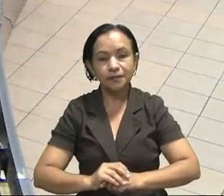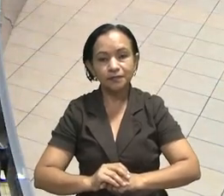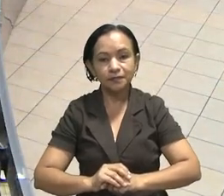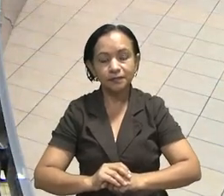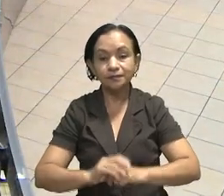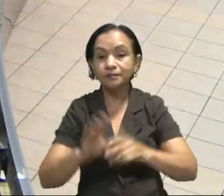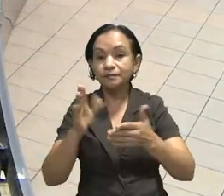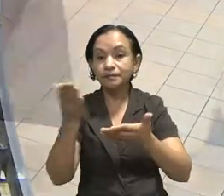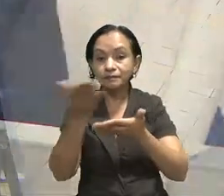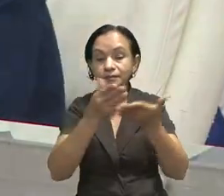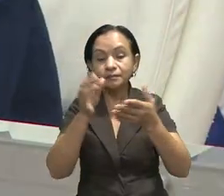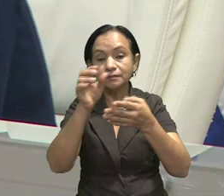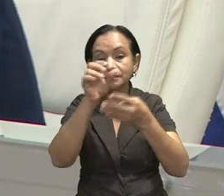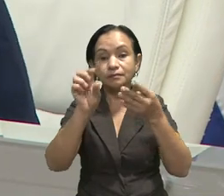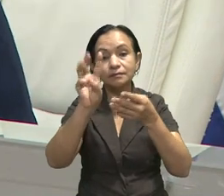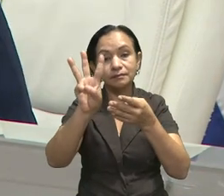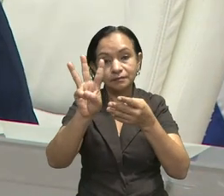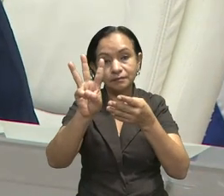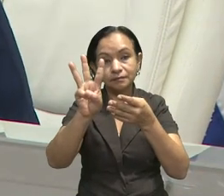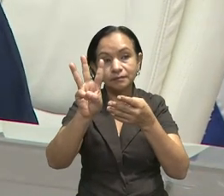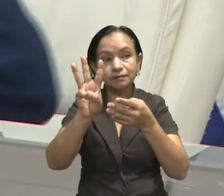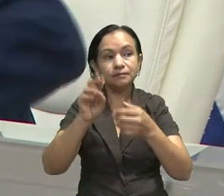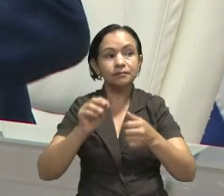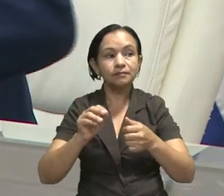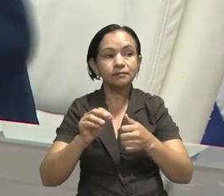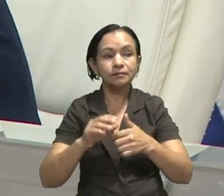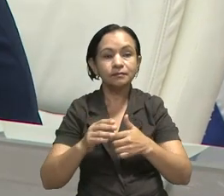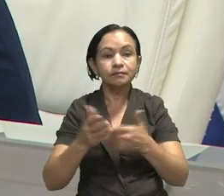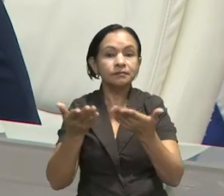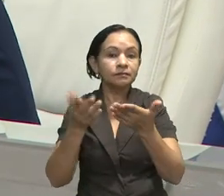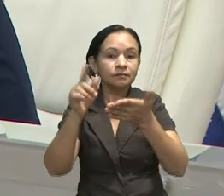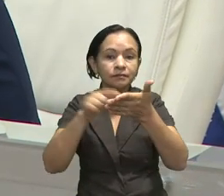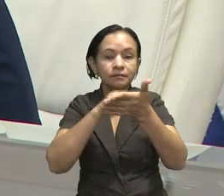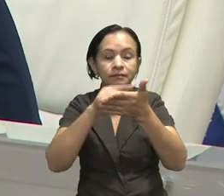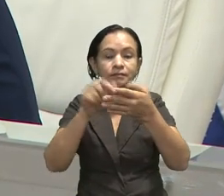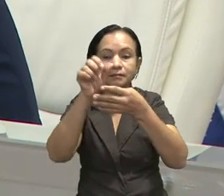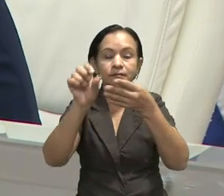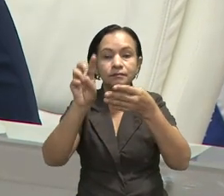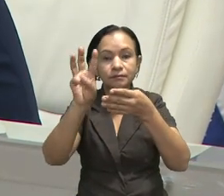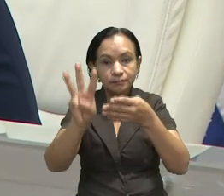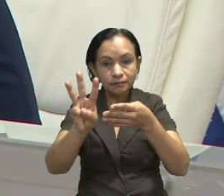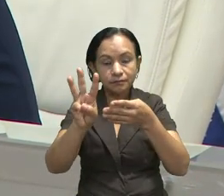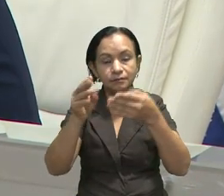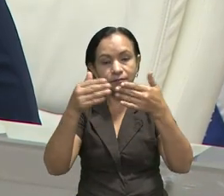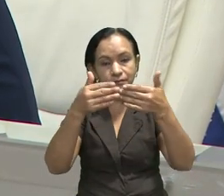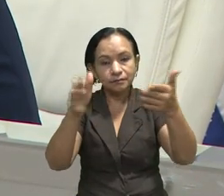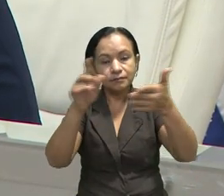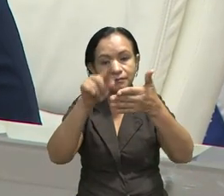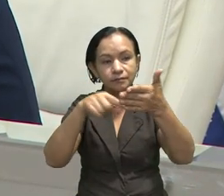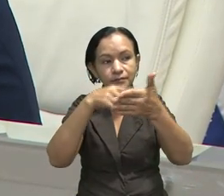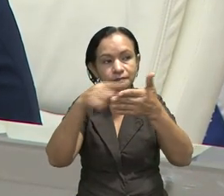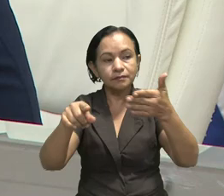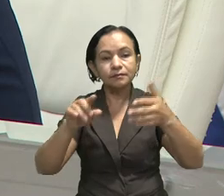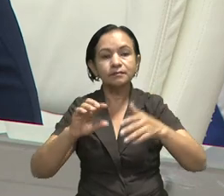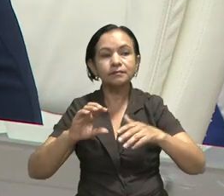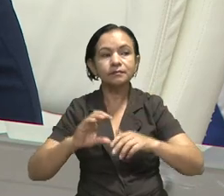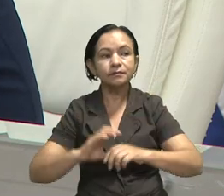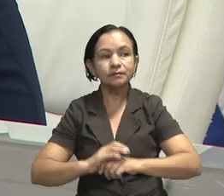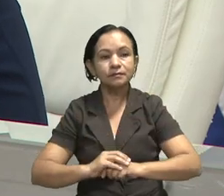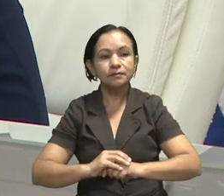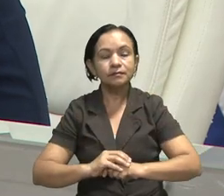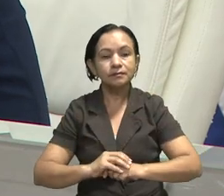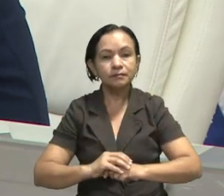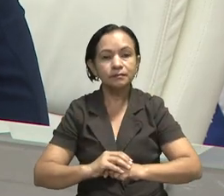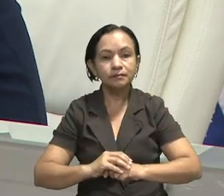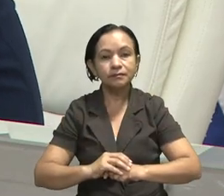A discusión el artículo tercero. A votación el artículo tercero, se abre la votación.